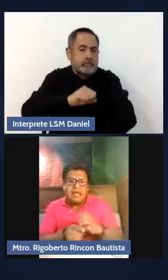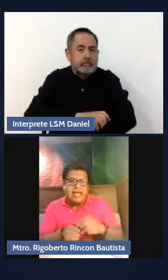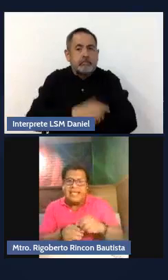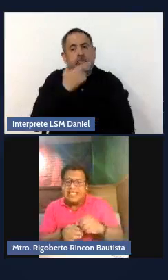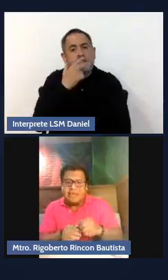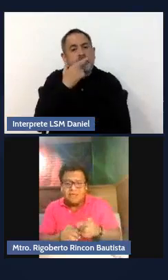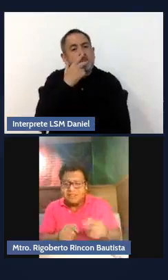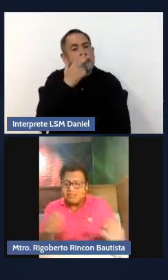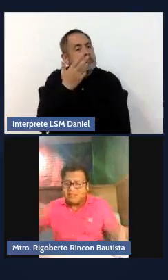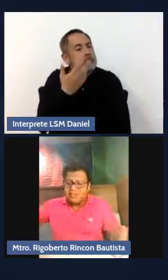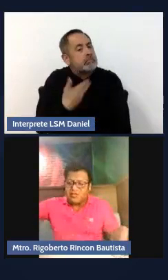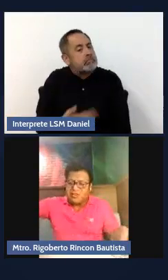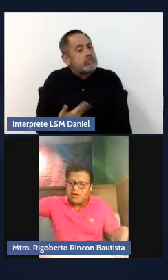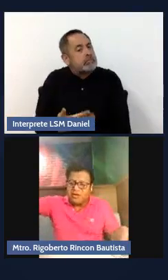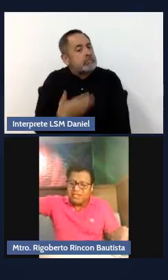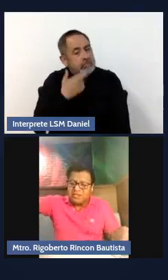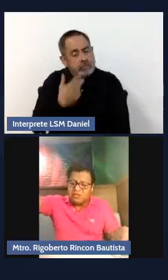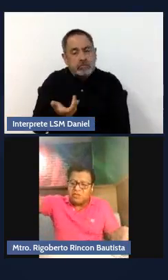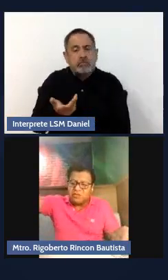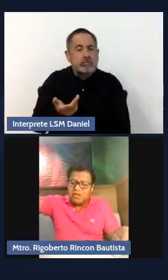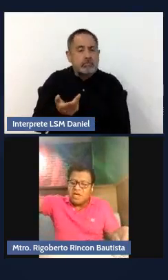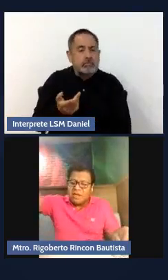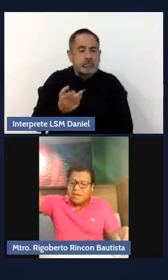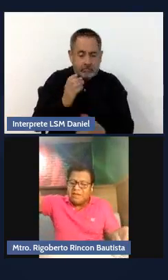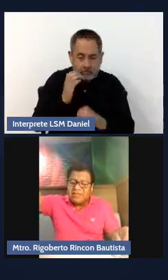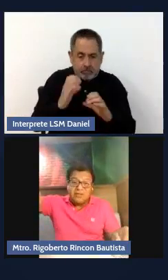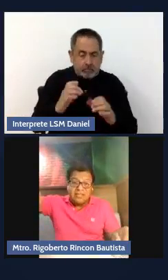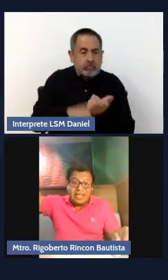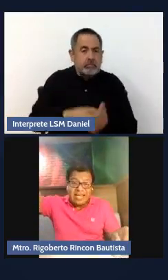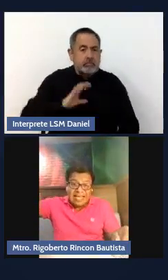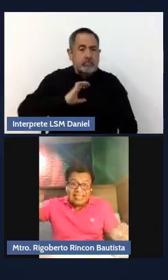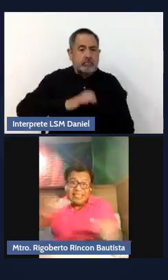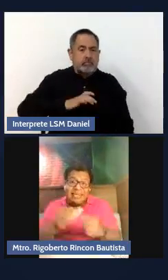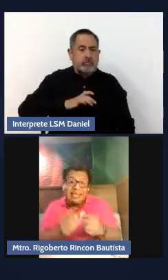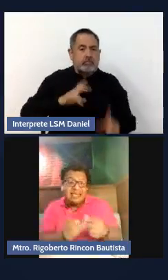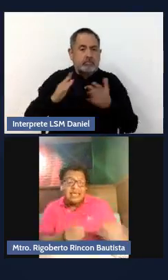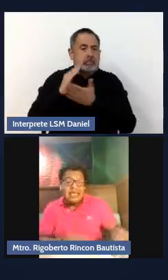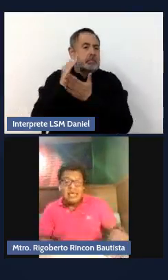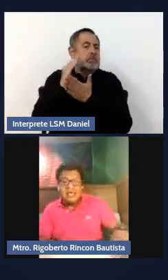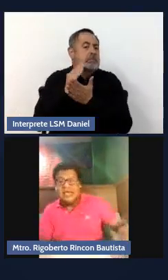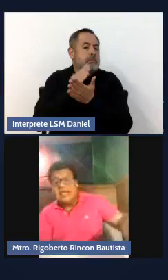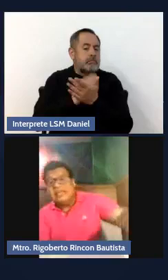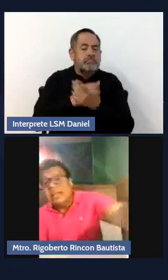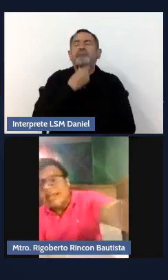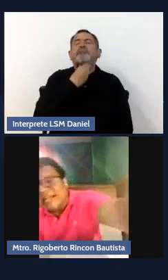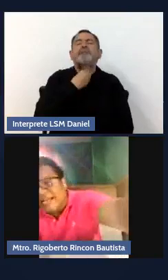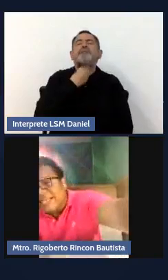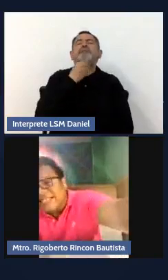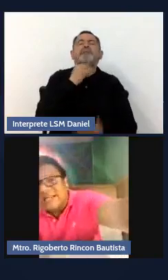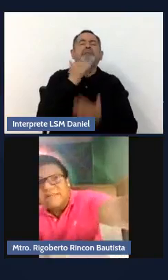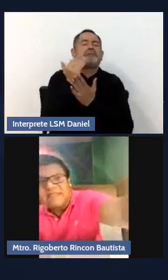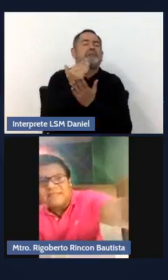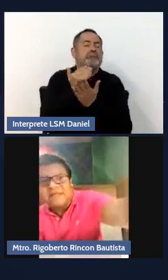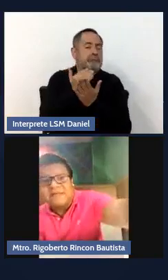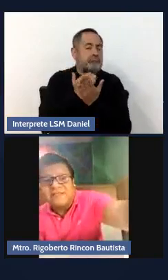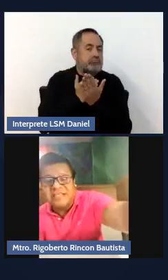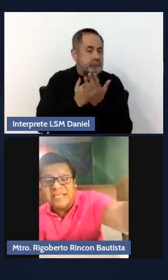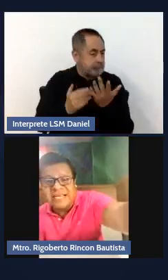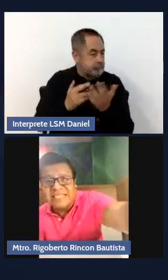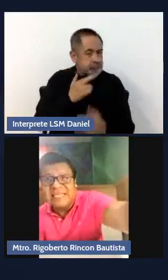muchas otras cuestiones, tu prevención de cáncer, de la garganta, prevención de